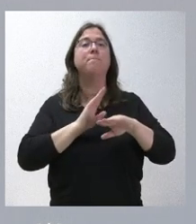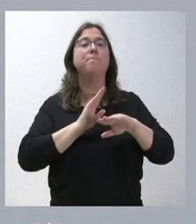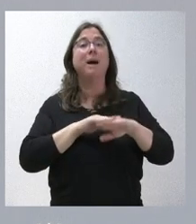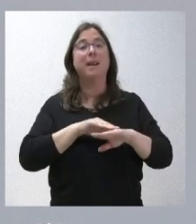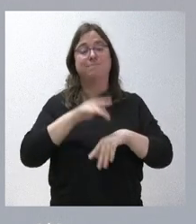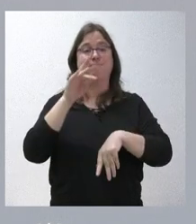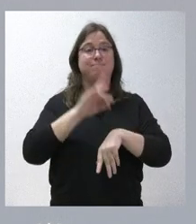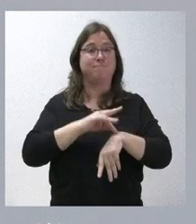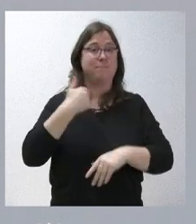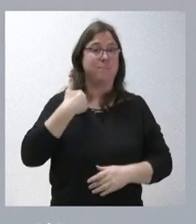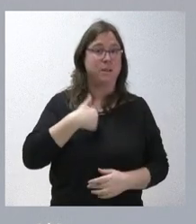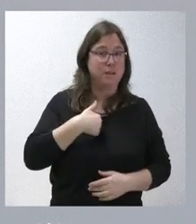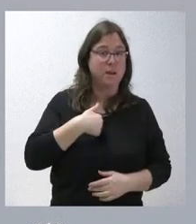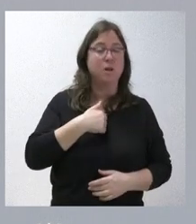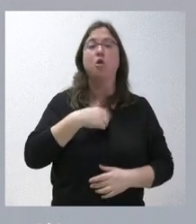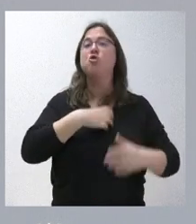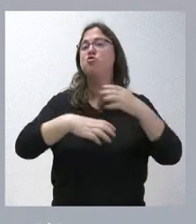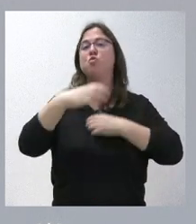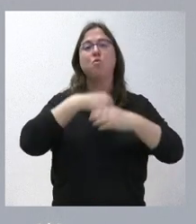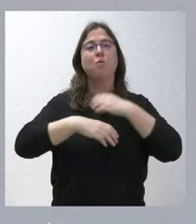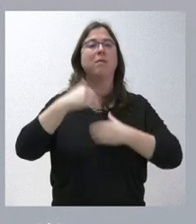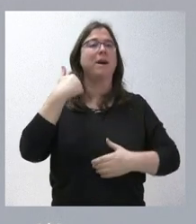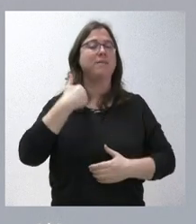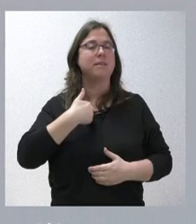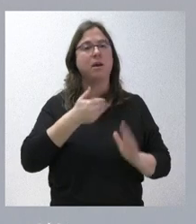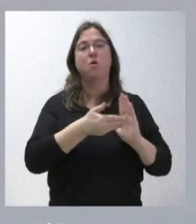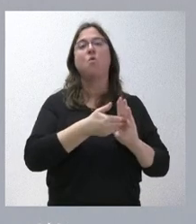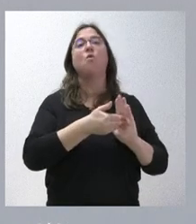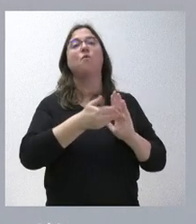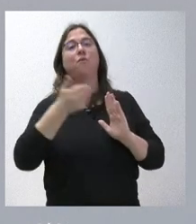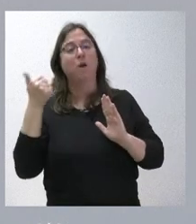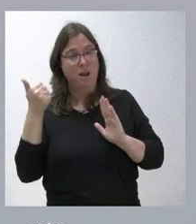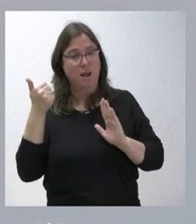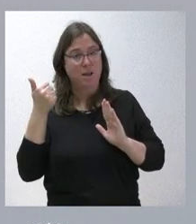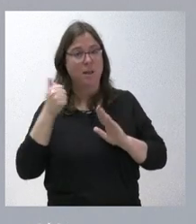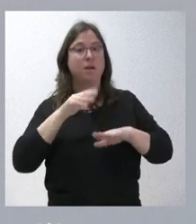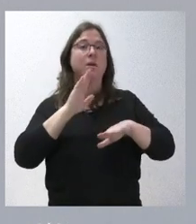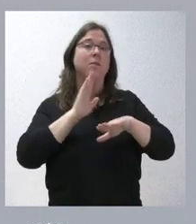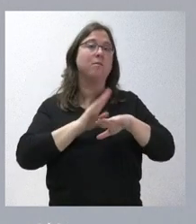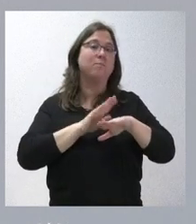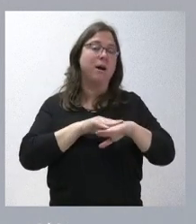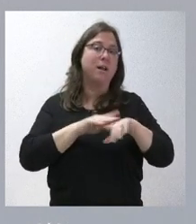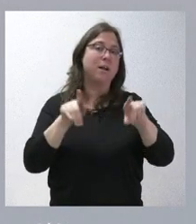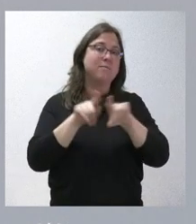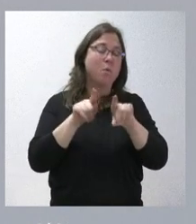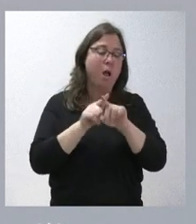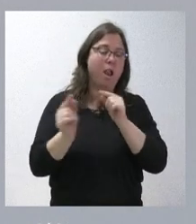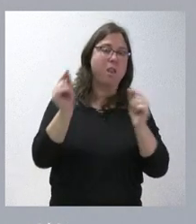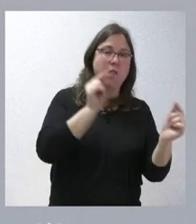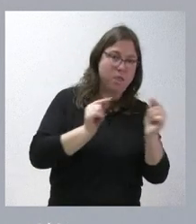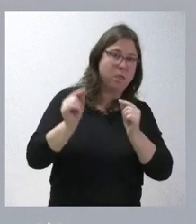como los que usted señala no puede ser algo que excluya de la participación en la negociación de las condiciones